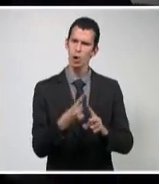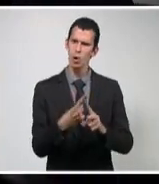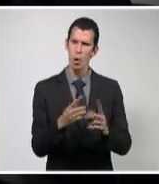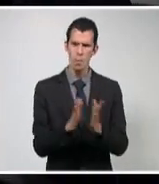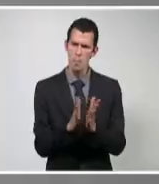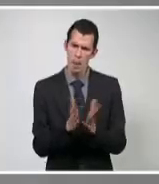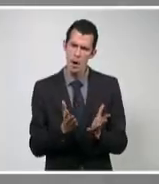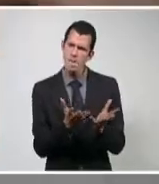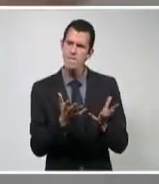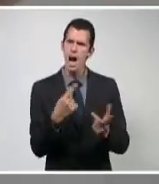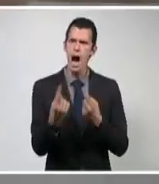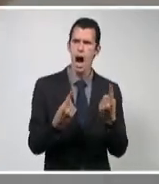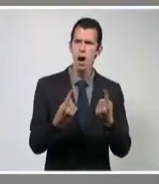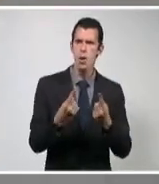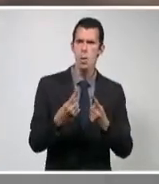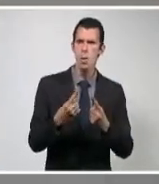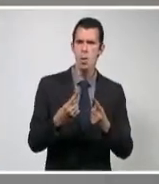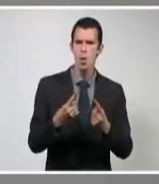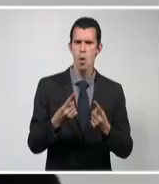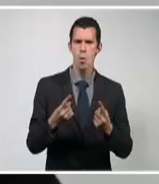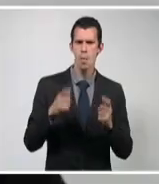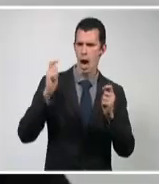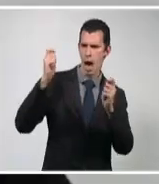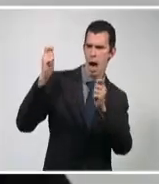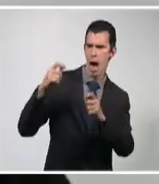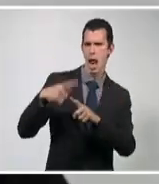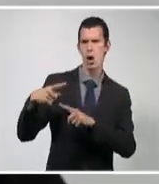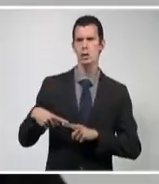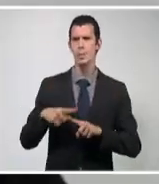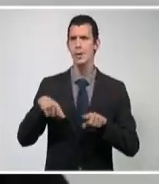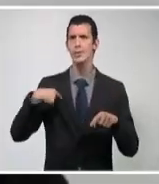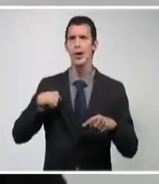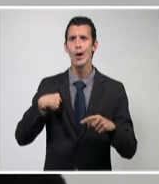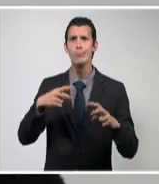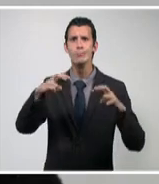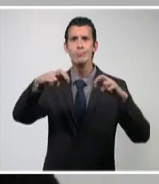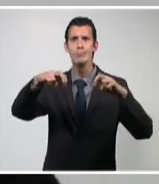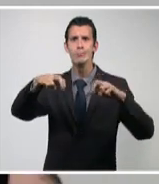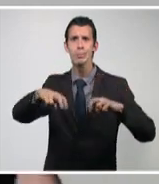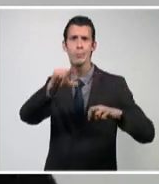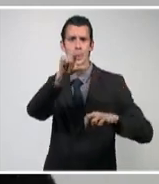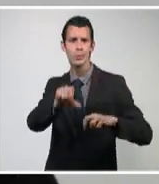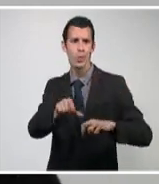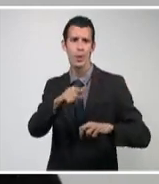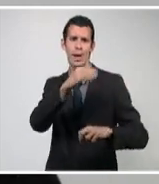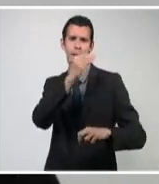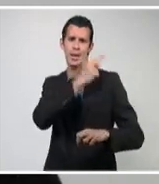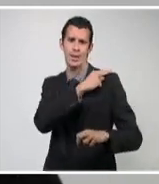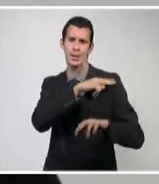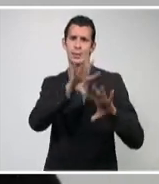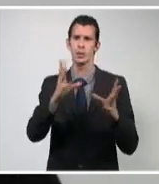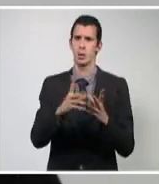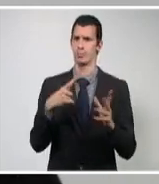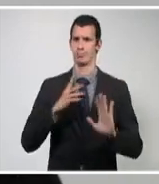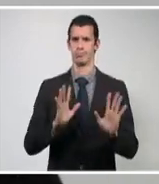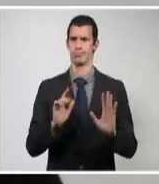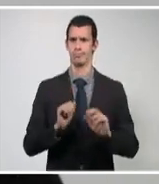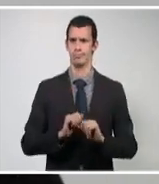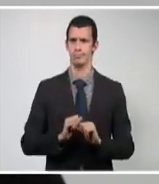un funcionario. Cuba y la sociedad cubana es un cuerpo en putrefacción, es un cuerpo con